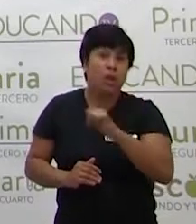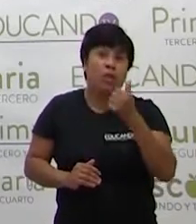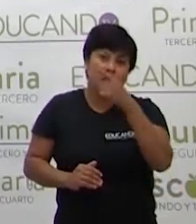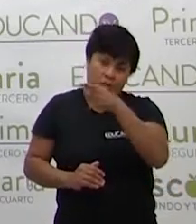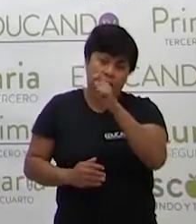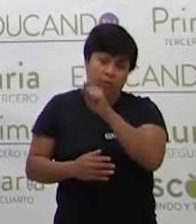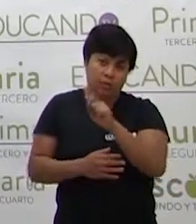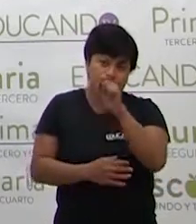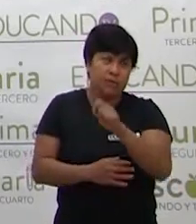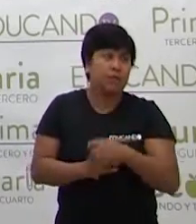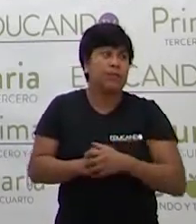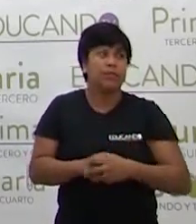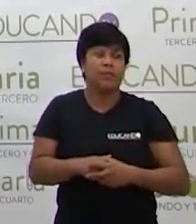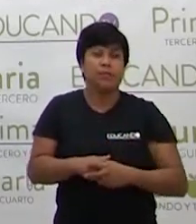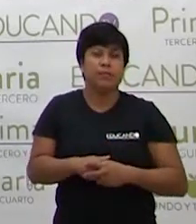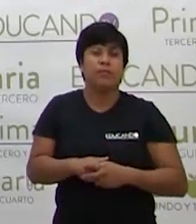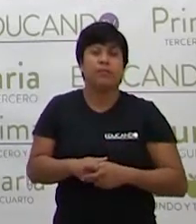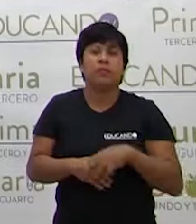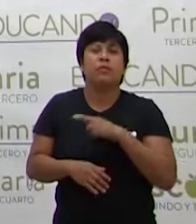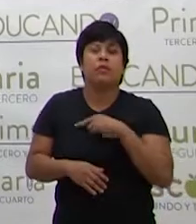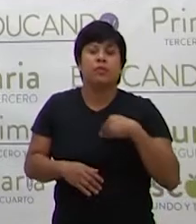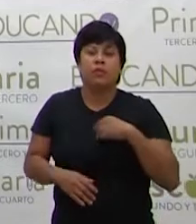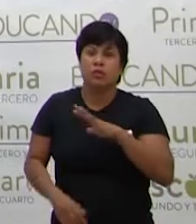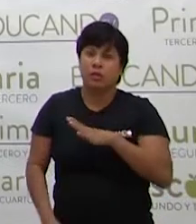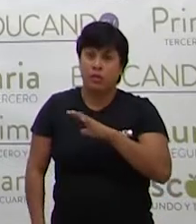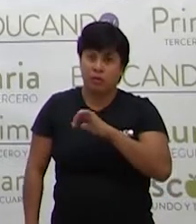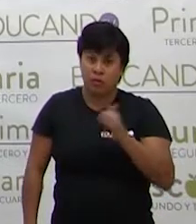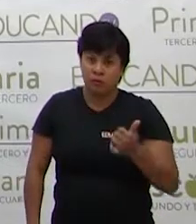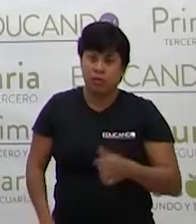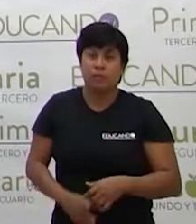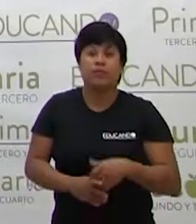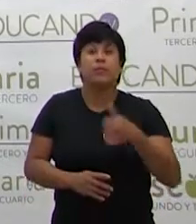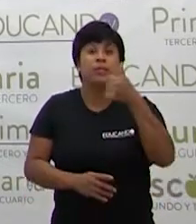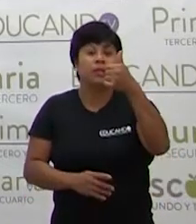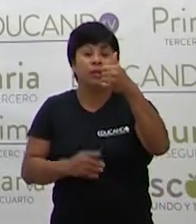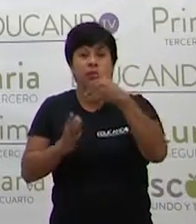vas a escribir, ¿eh? Listo. Vamos con el otro.